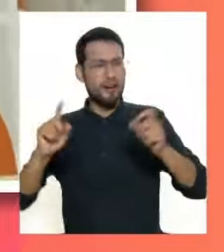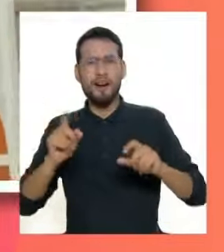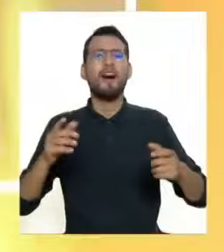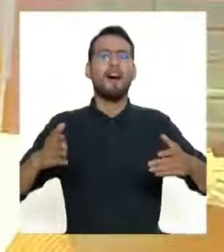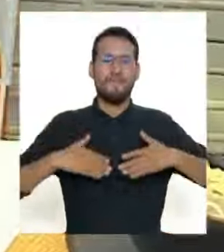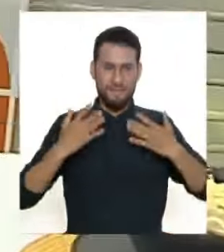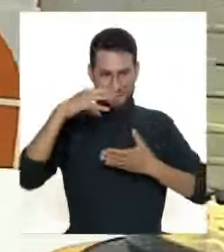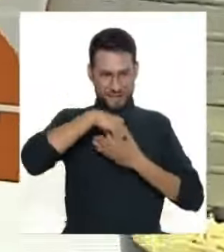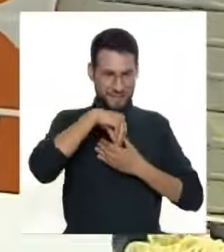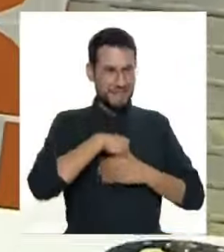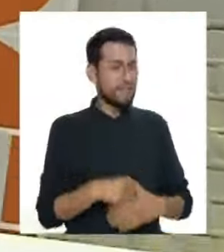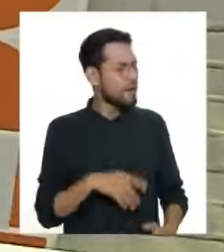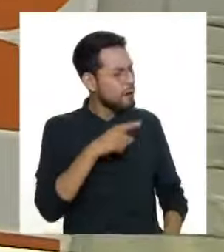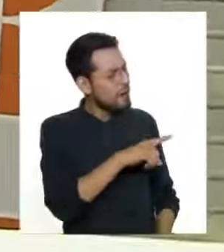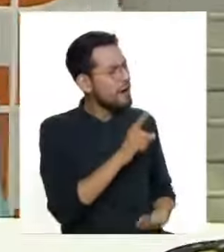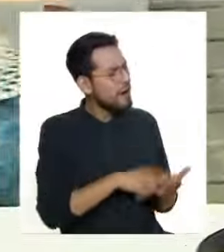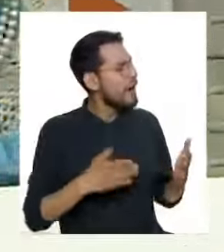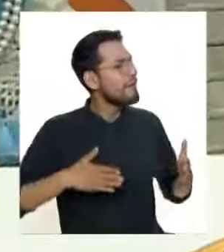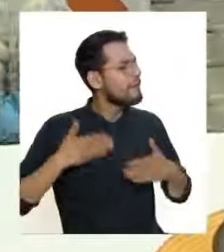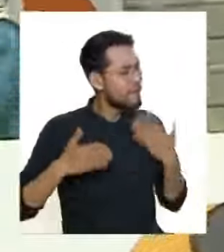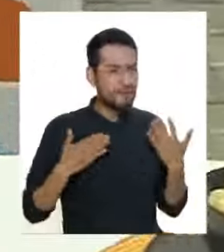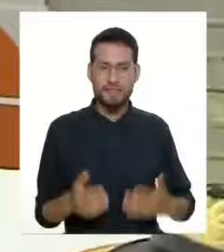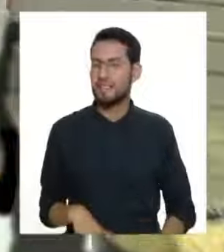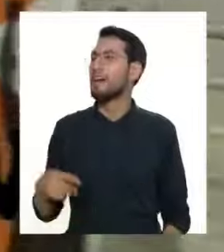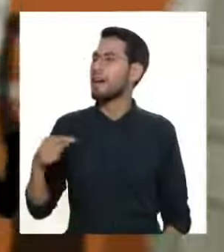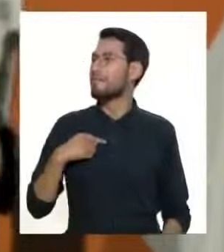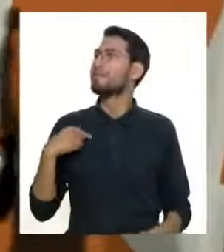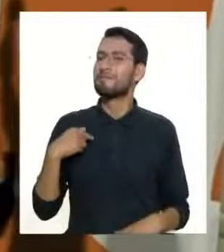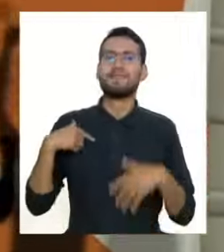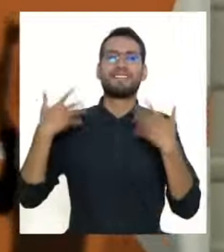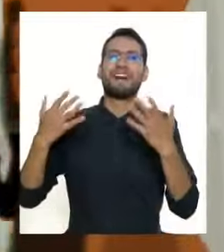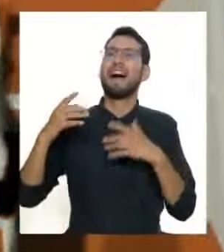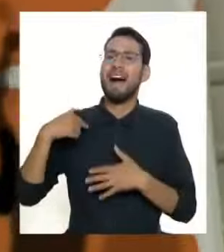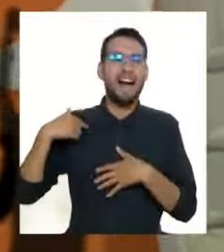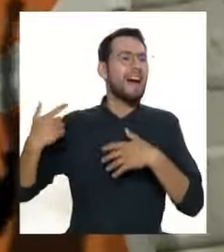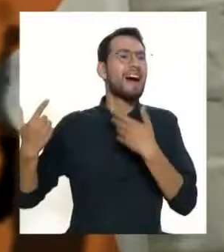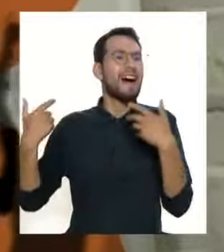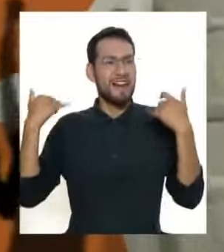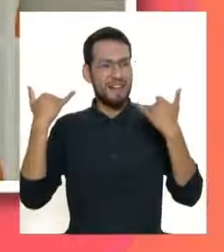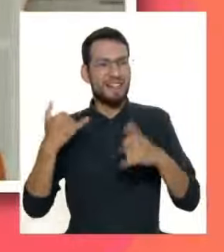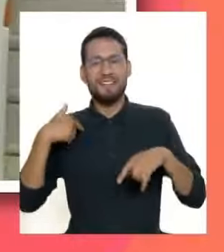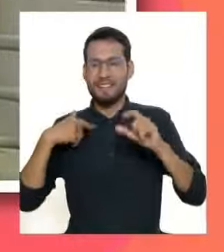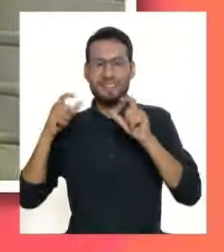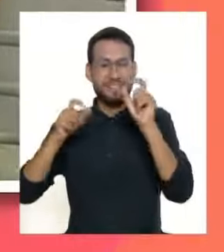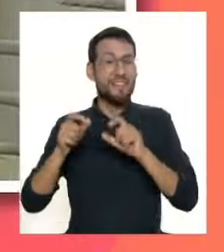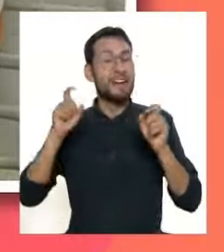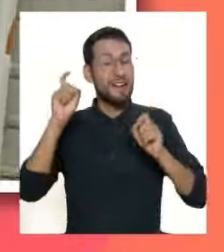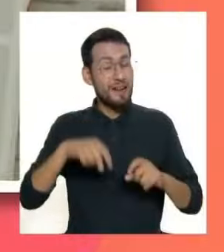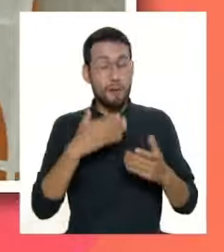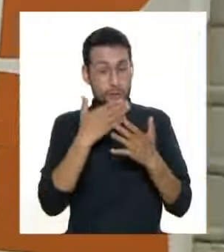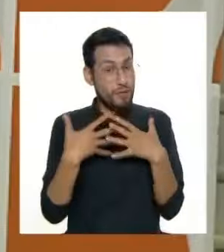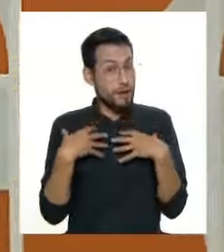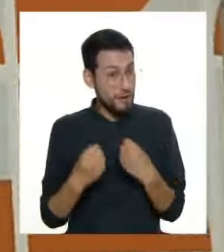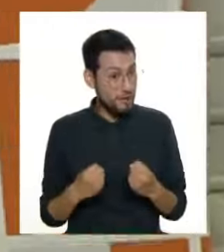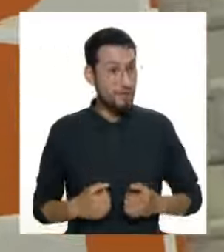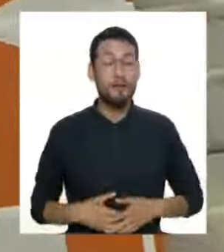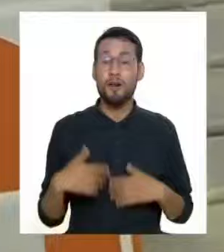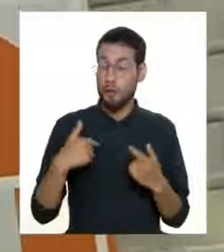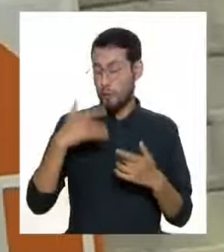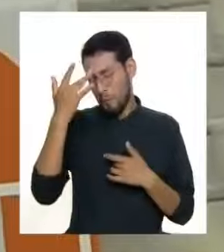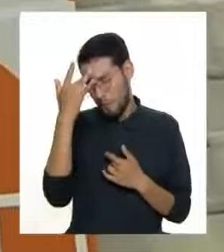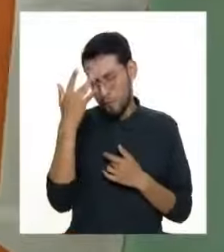está dentro de ti. ¿A usted qué le hace feliz? Estar viva. ¡Oh! Ya es mucho, ya es demasiado. Tener buena salud también. Cuando